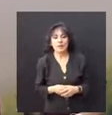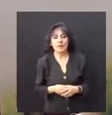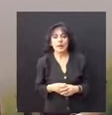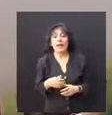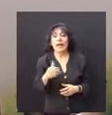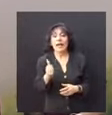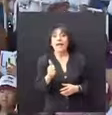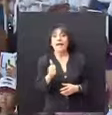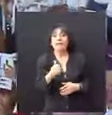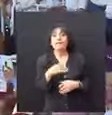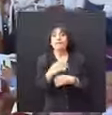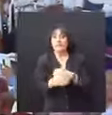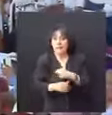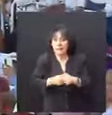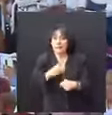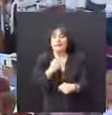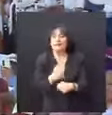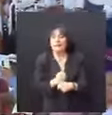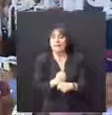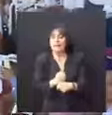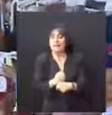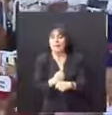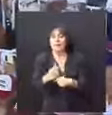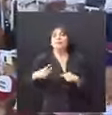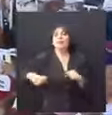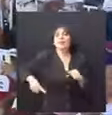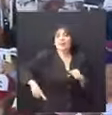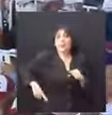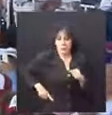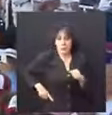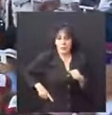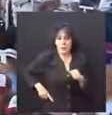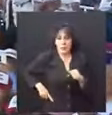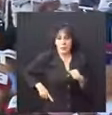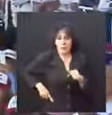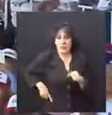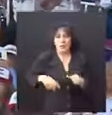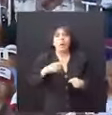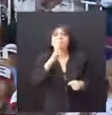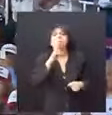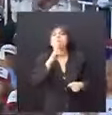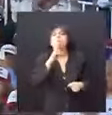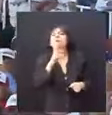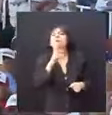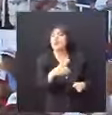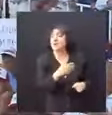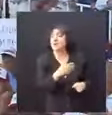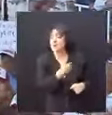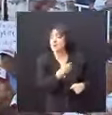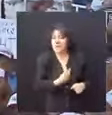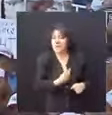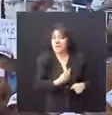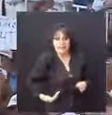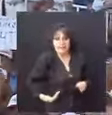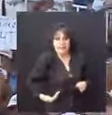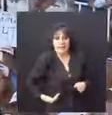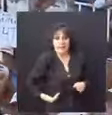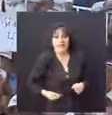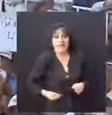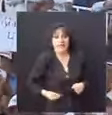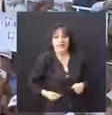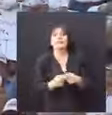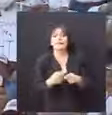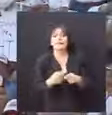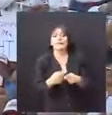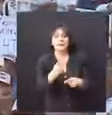6 años de gobierno del mejor presidente que ha tenido nuestro país, Andrés Manuel